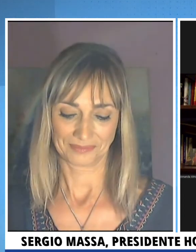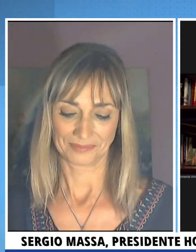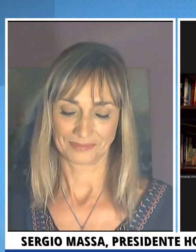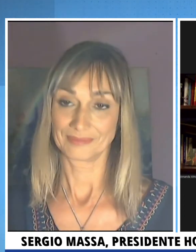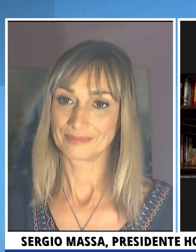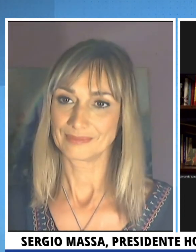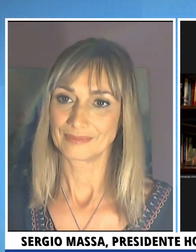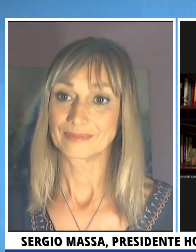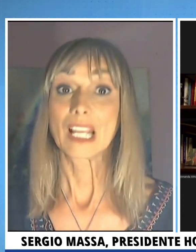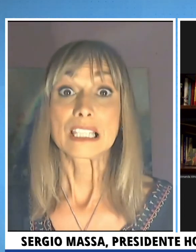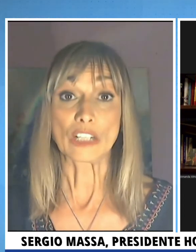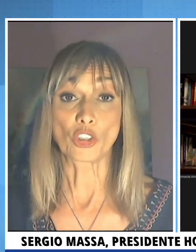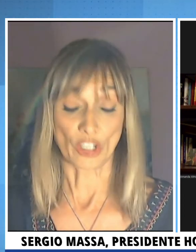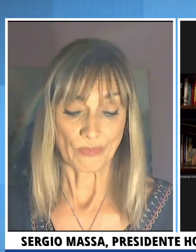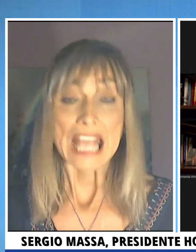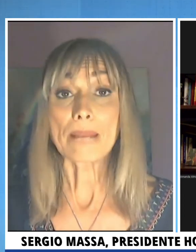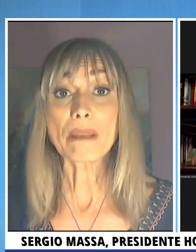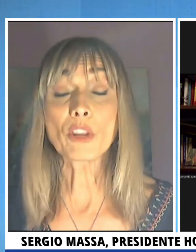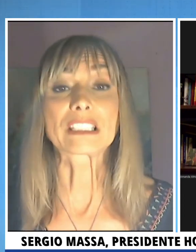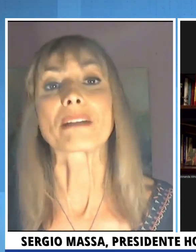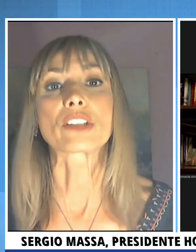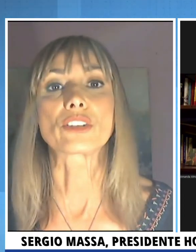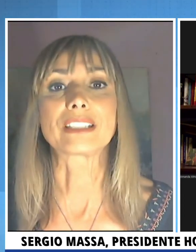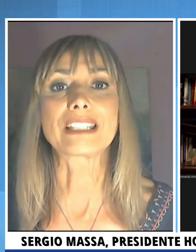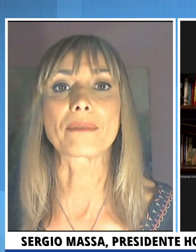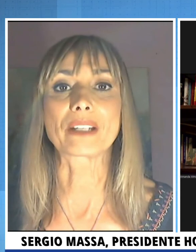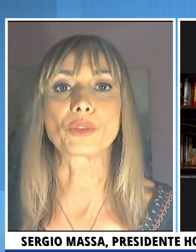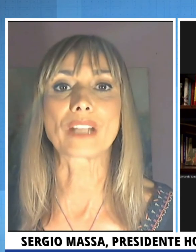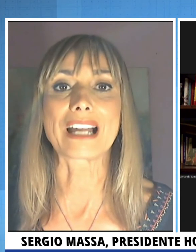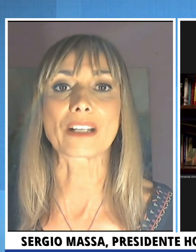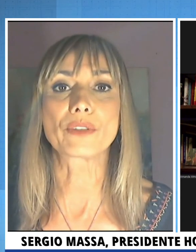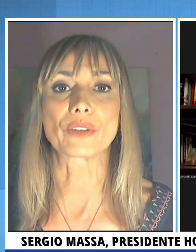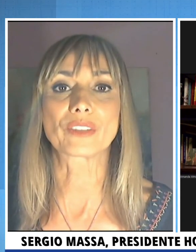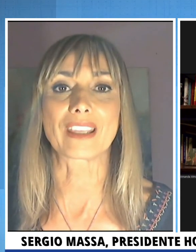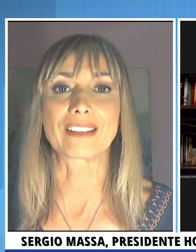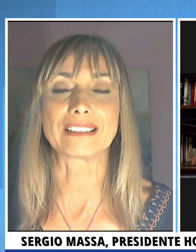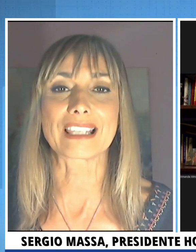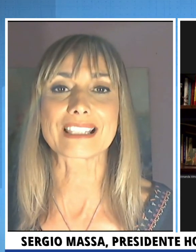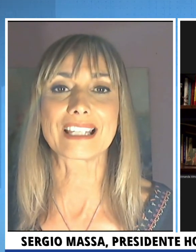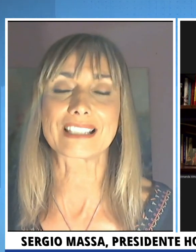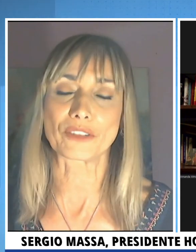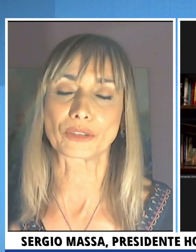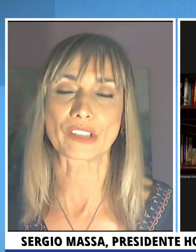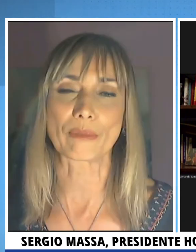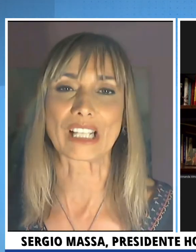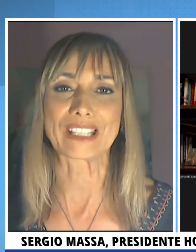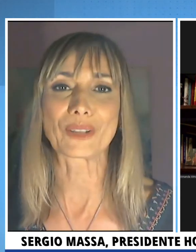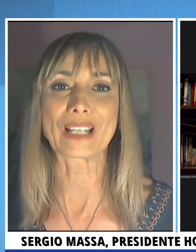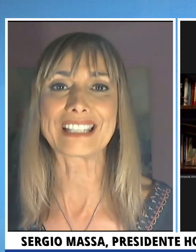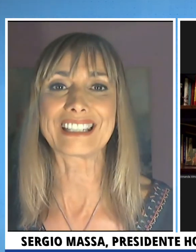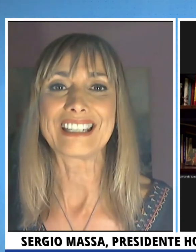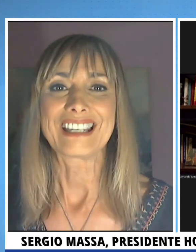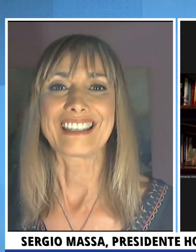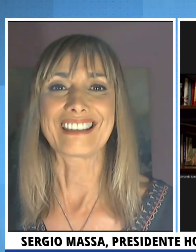es preocupante. Ya lo creo. Cambiamos de tema, señores. Tiene que ver con una reunión que en el día de ayer, ya nosotros habíamos salido del